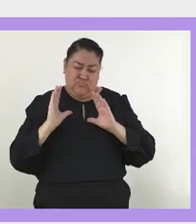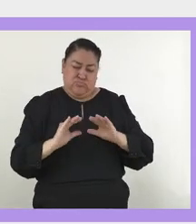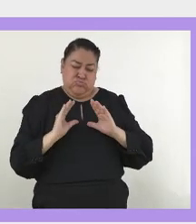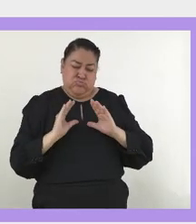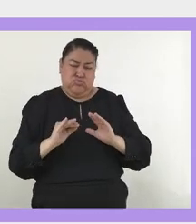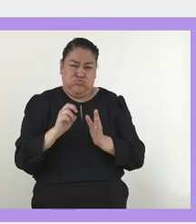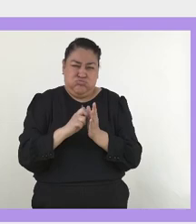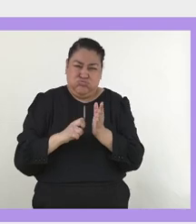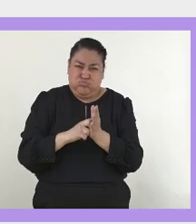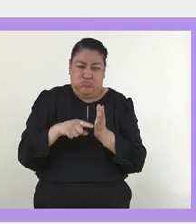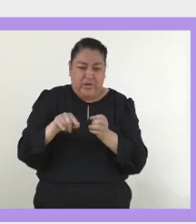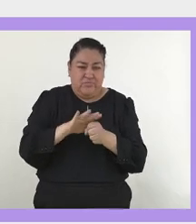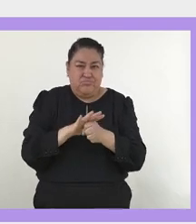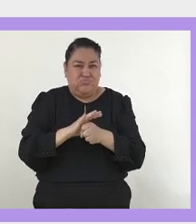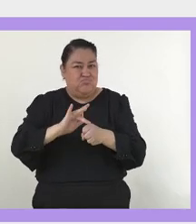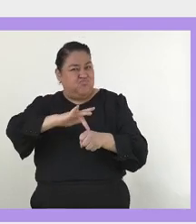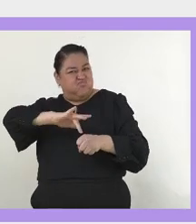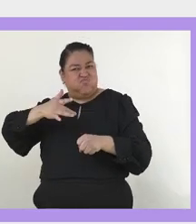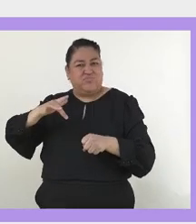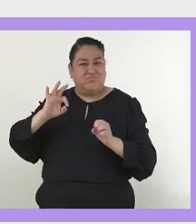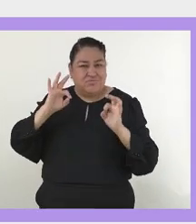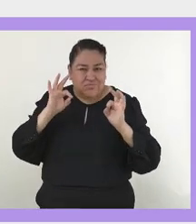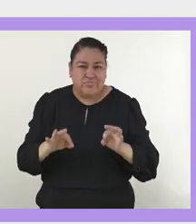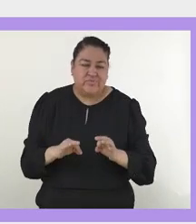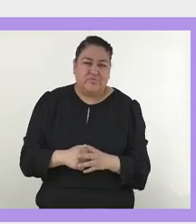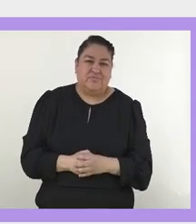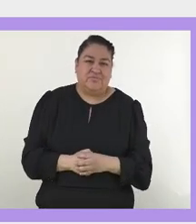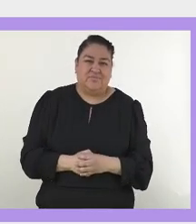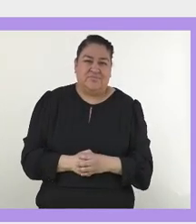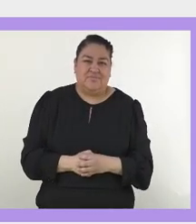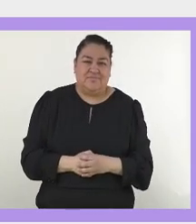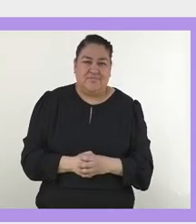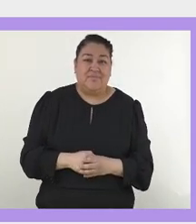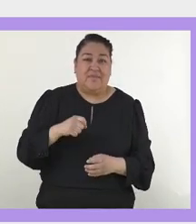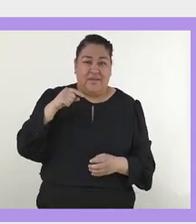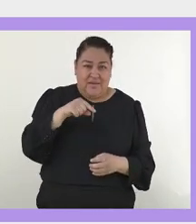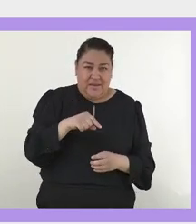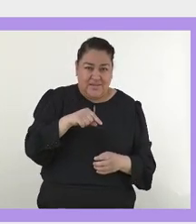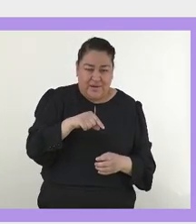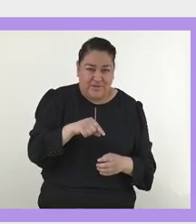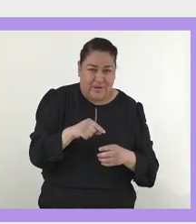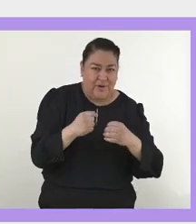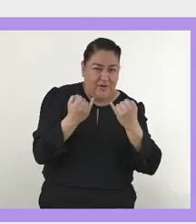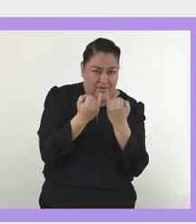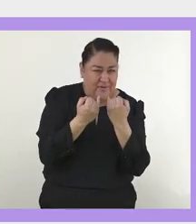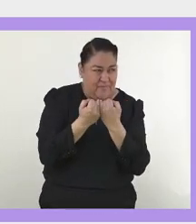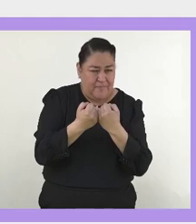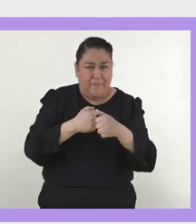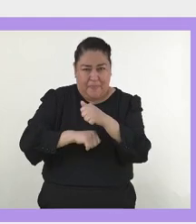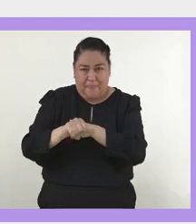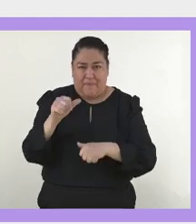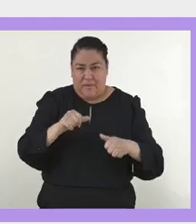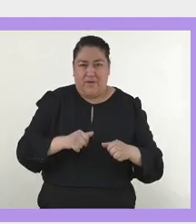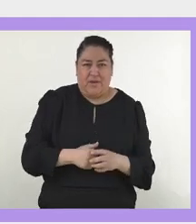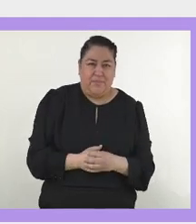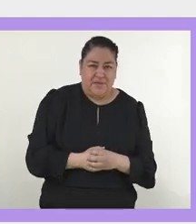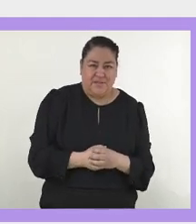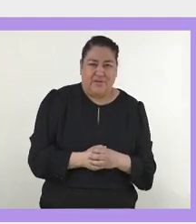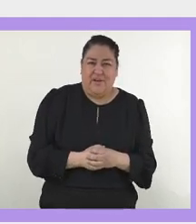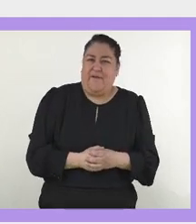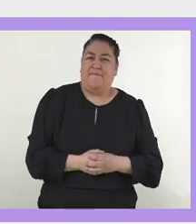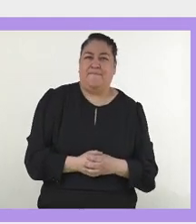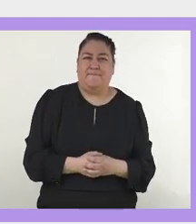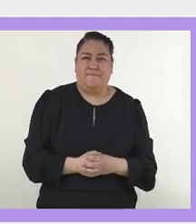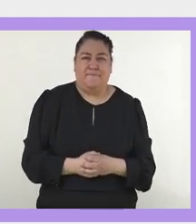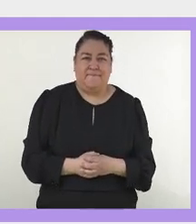jugadoras que creo que es de los grandes retos y y con quiero terminar este comentario hoy